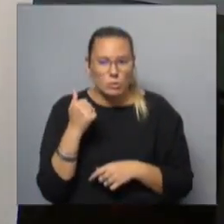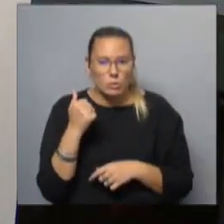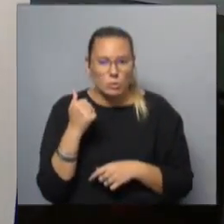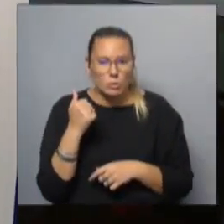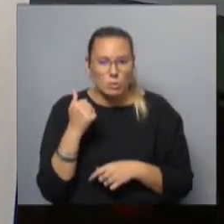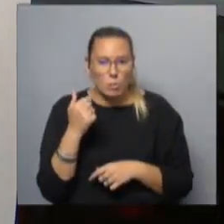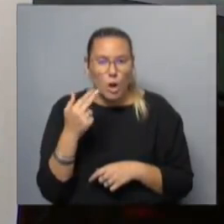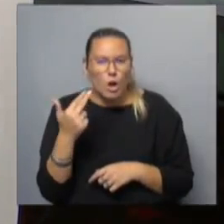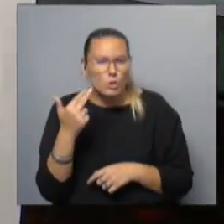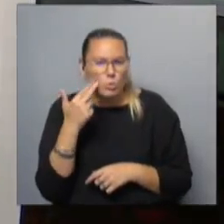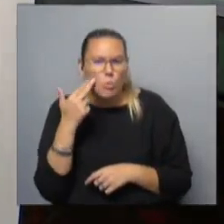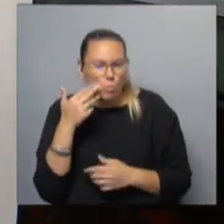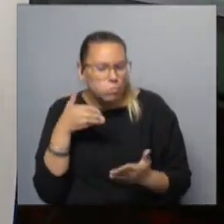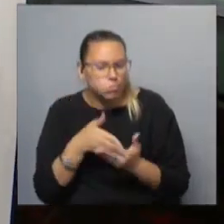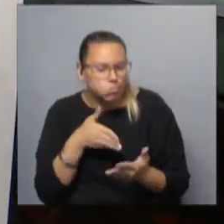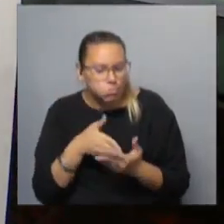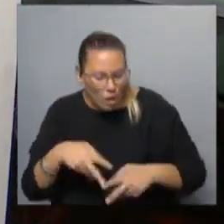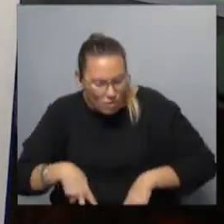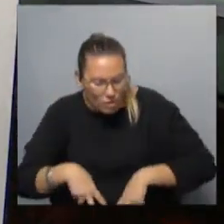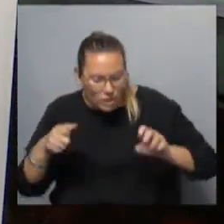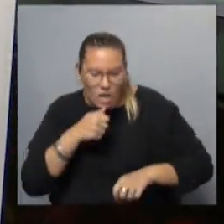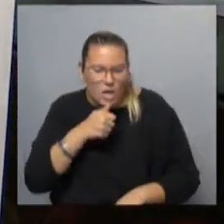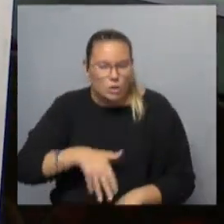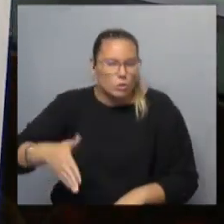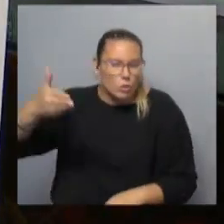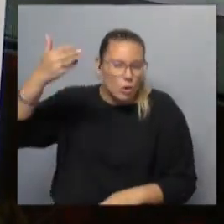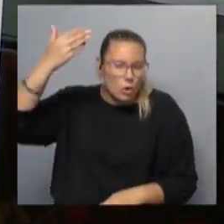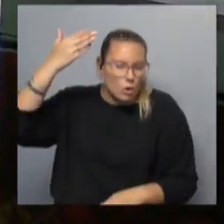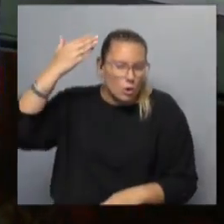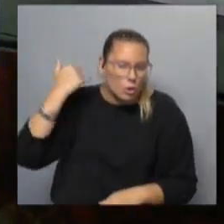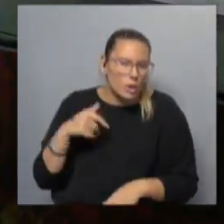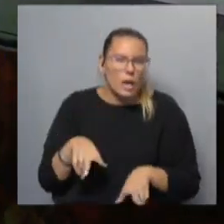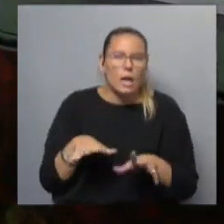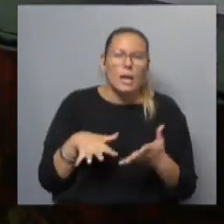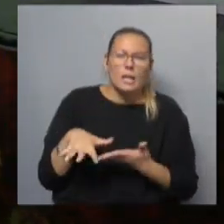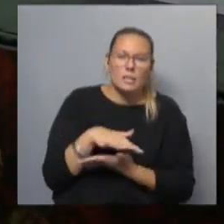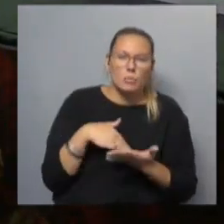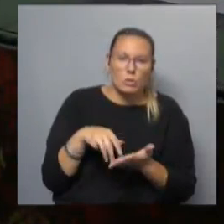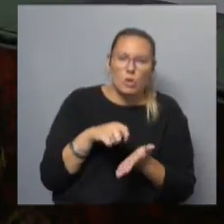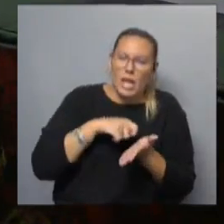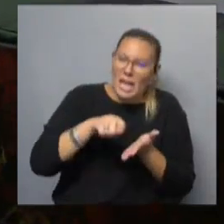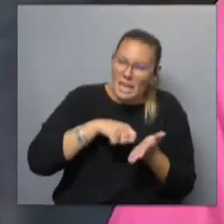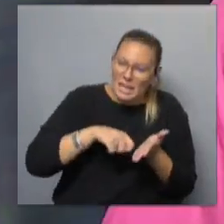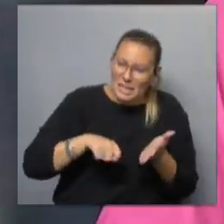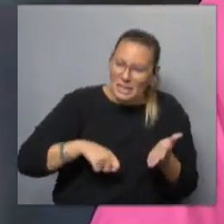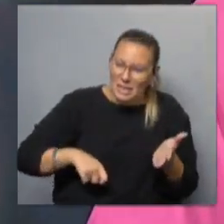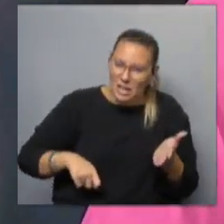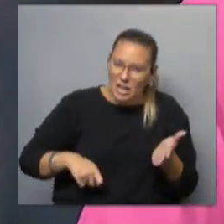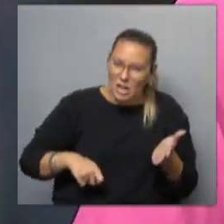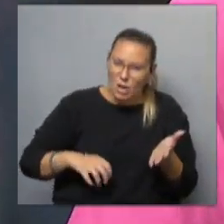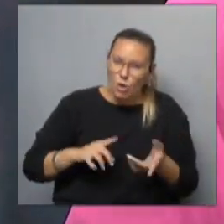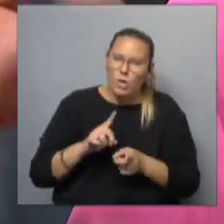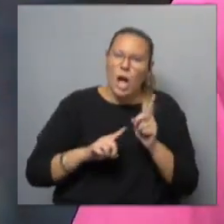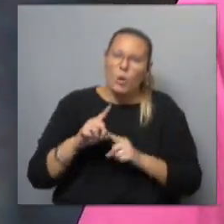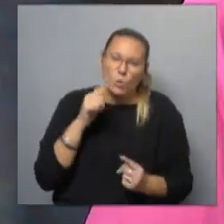para estudiar la historia o ir para atrás. El tema de que está escrita muchas veces, está escrita con